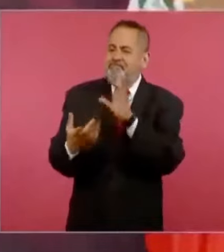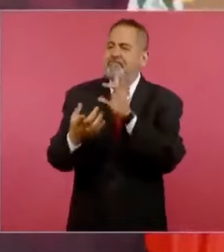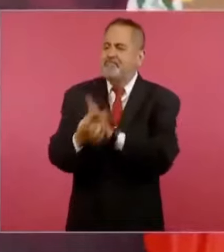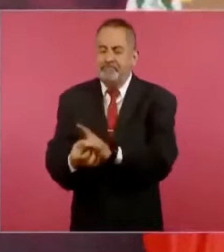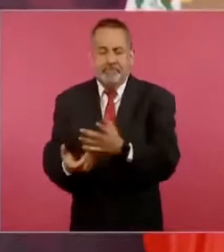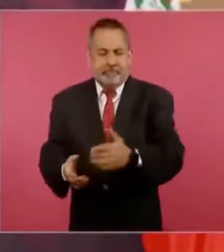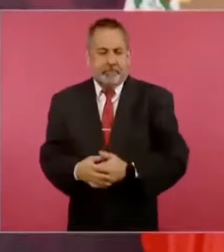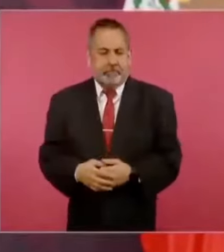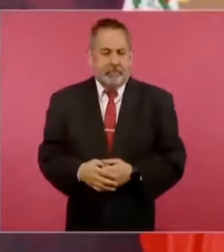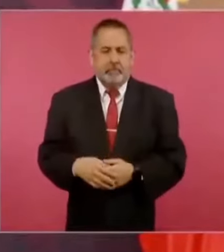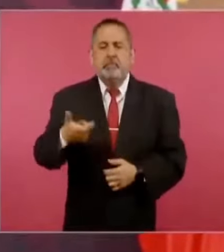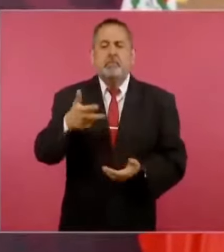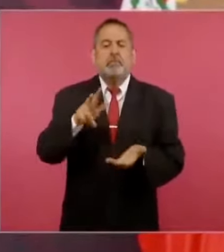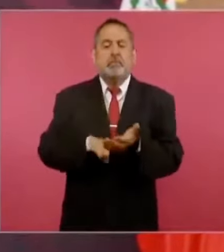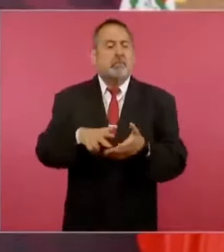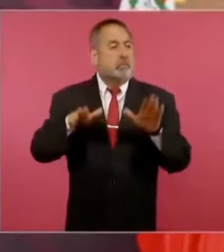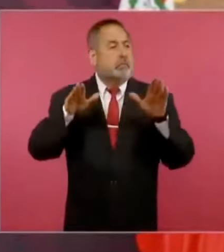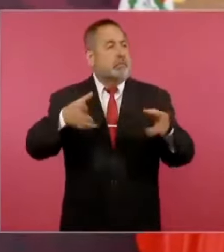¿Cuánto costó el avión?